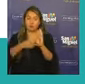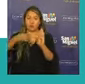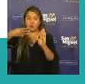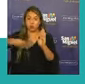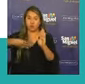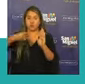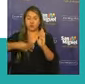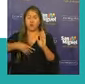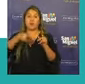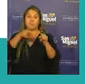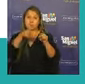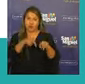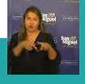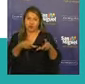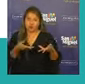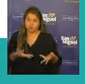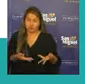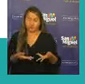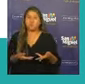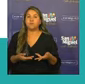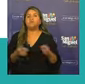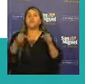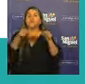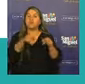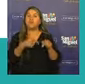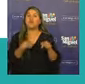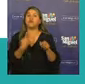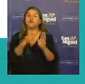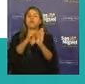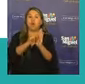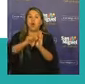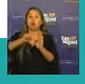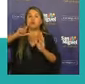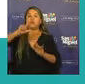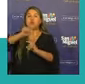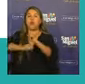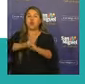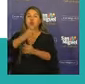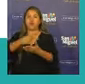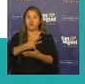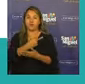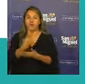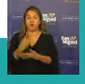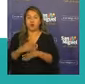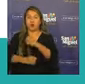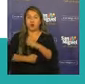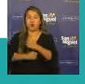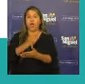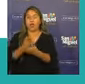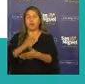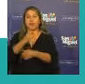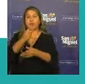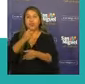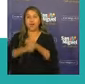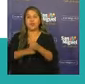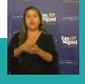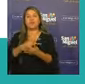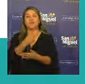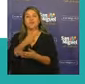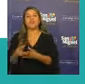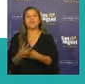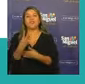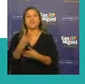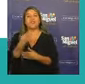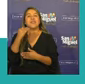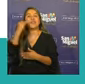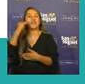para eso, y desde ahí nosotros aumentamos desde el año 2022 al año 2023 casi al